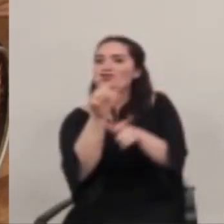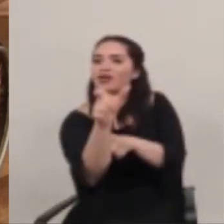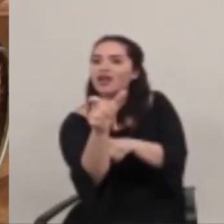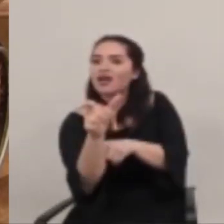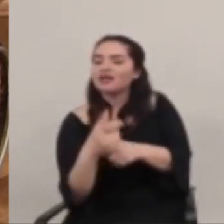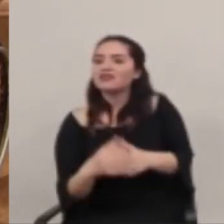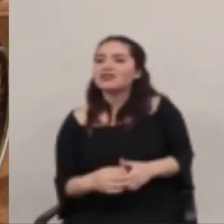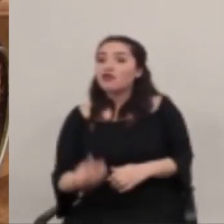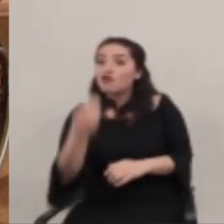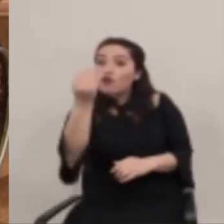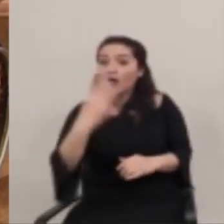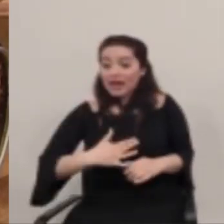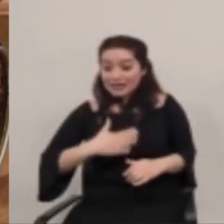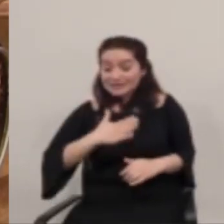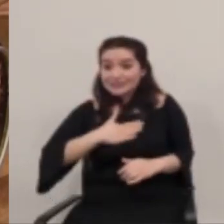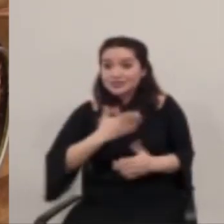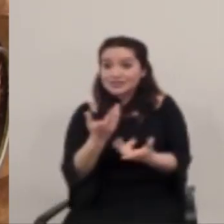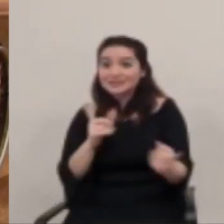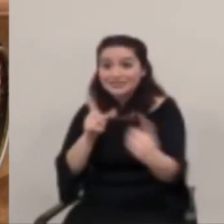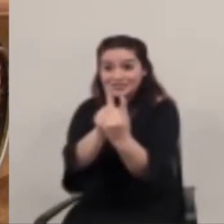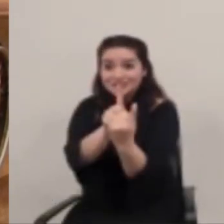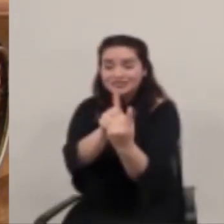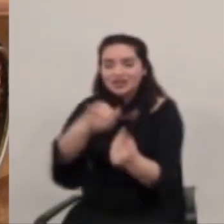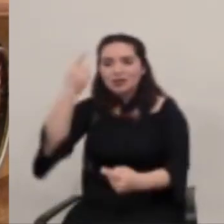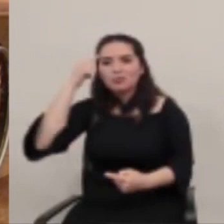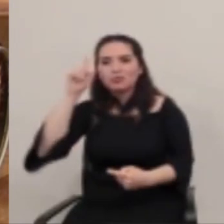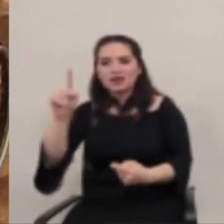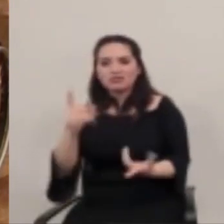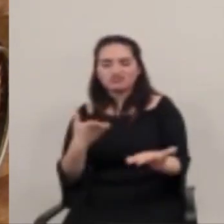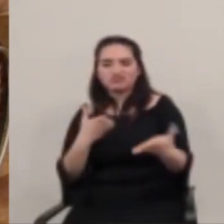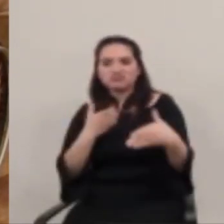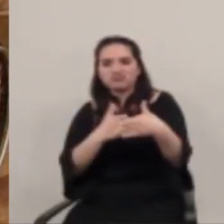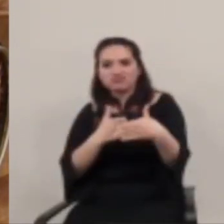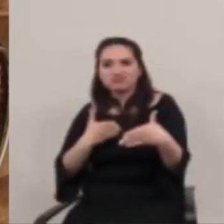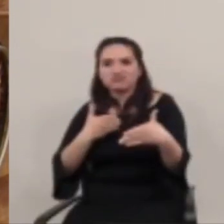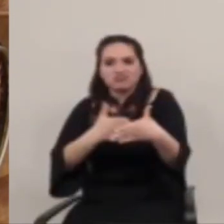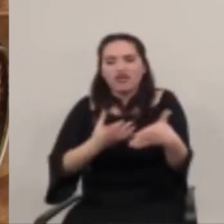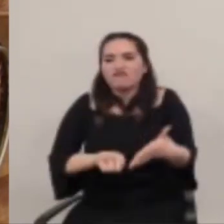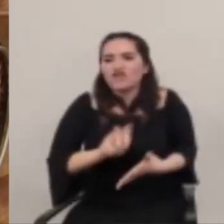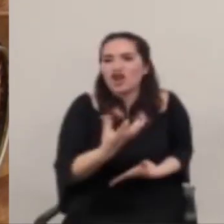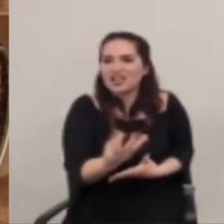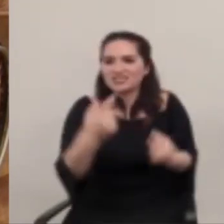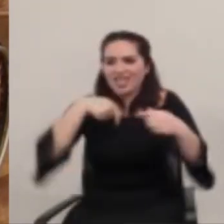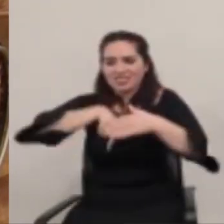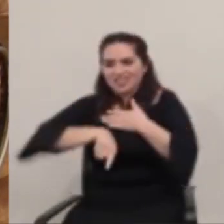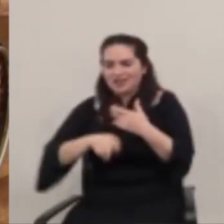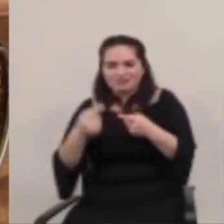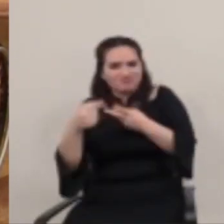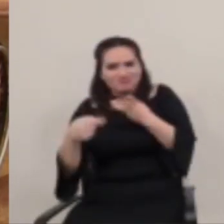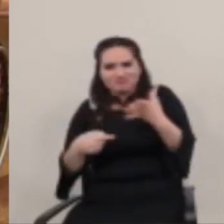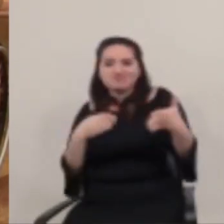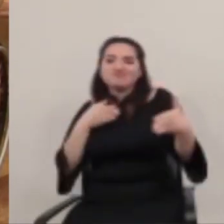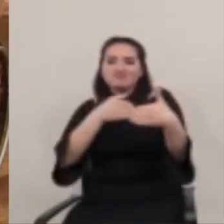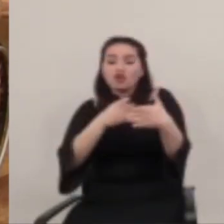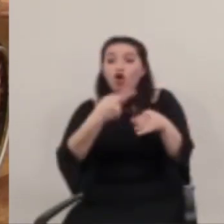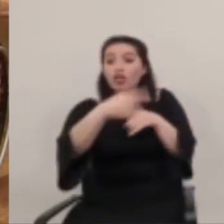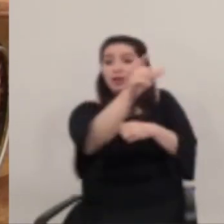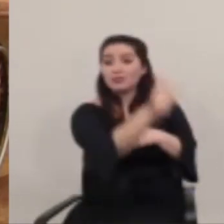muy buena intención, pero finalmente poder cargar de la violencia interna capacitista que podemos tener hacia otra